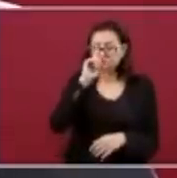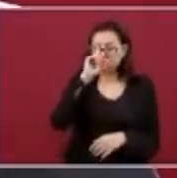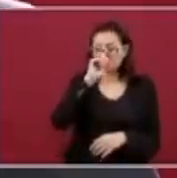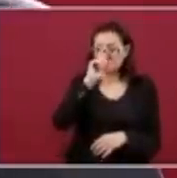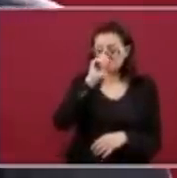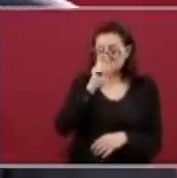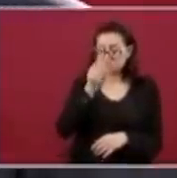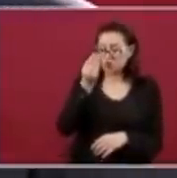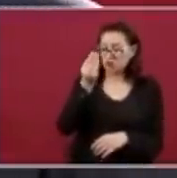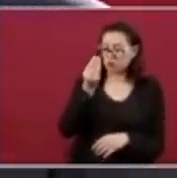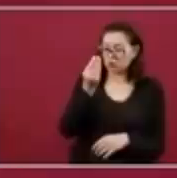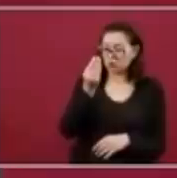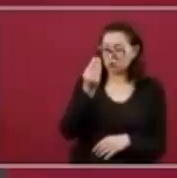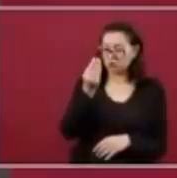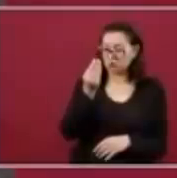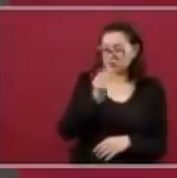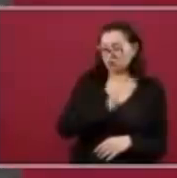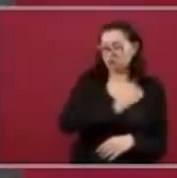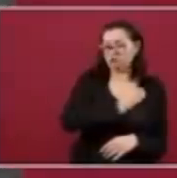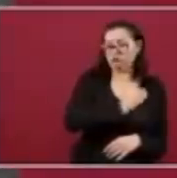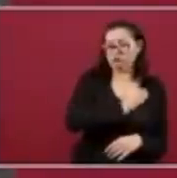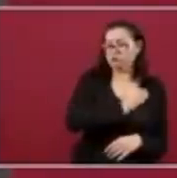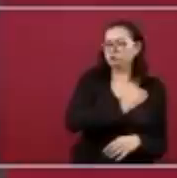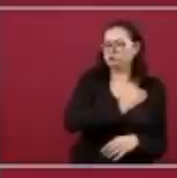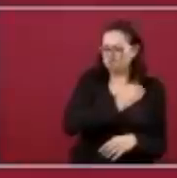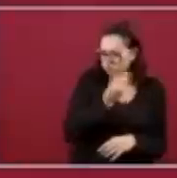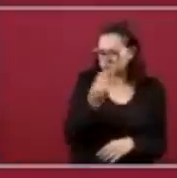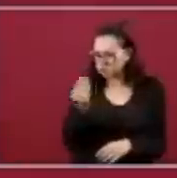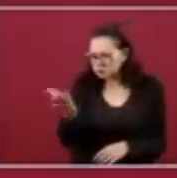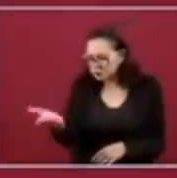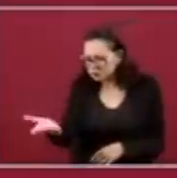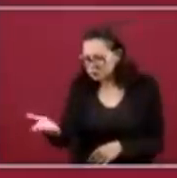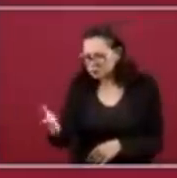a nadie. O sea, yo pienso que